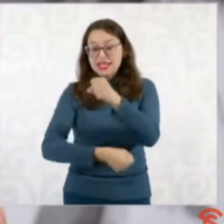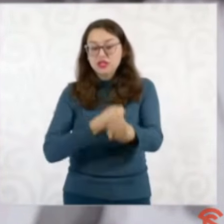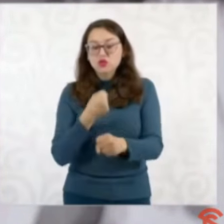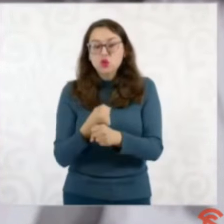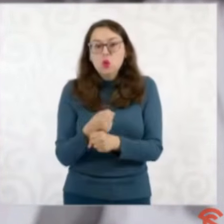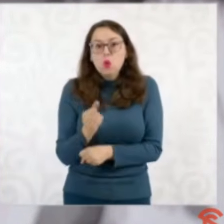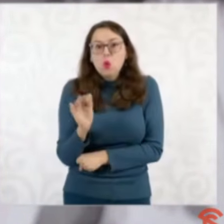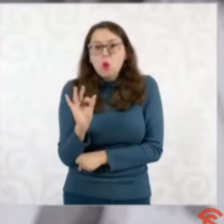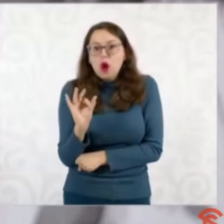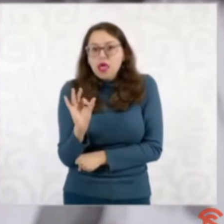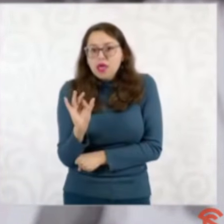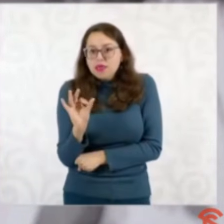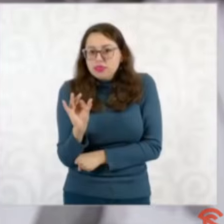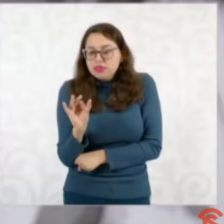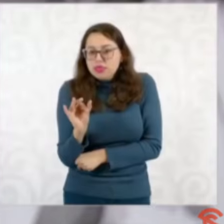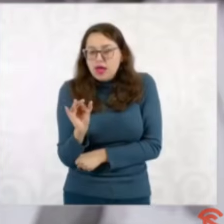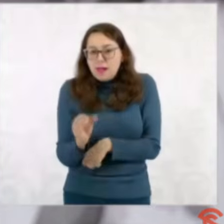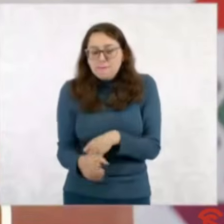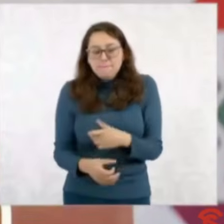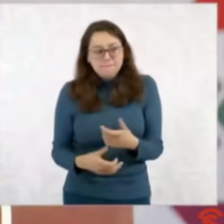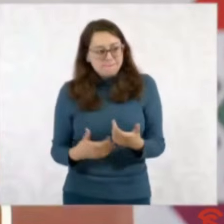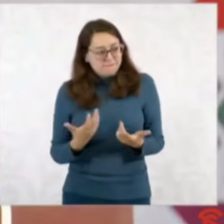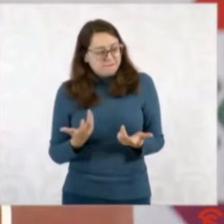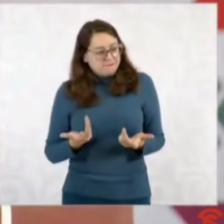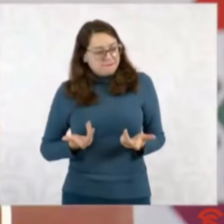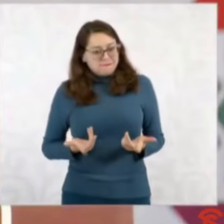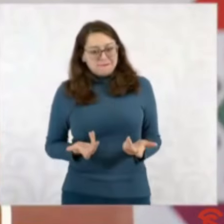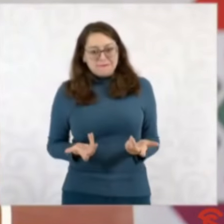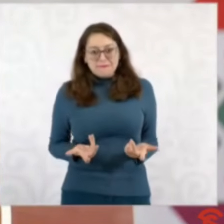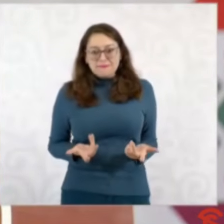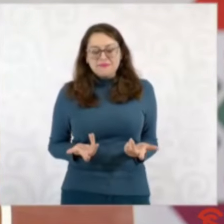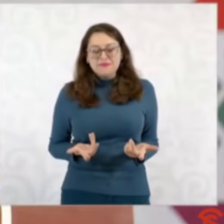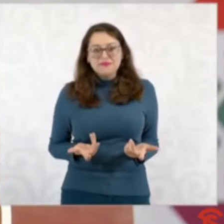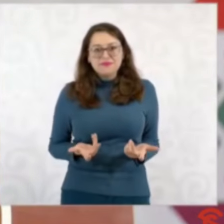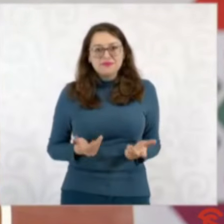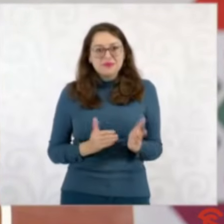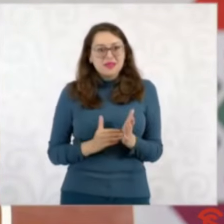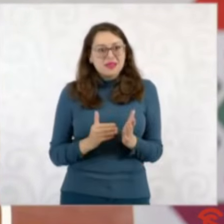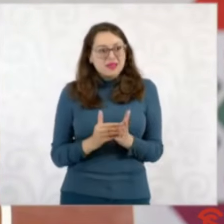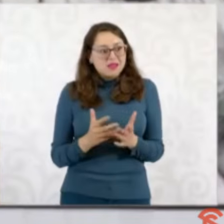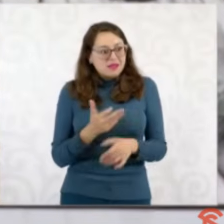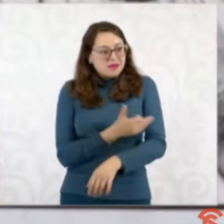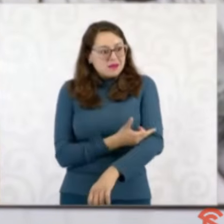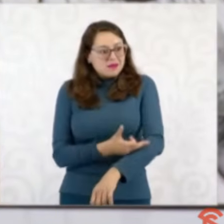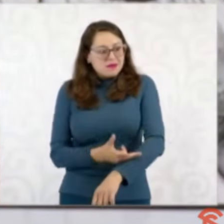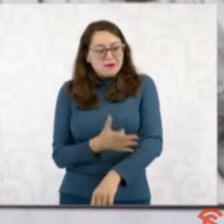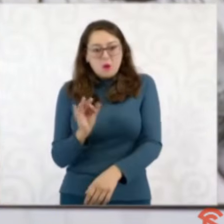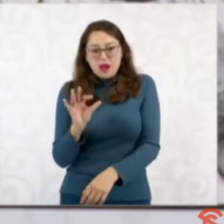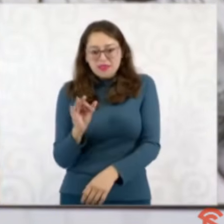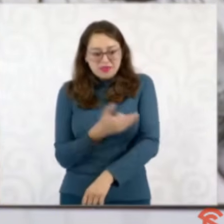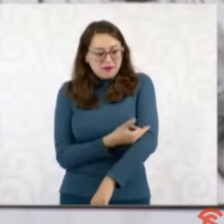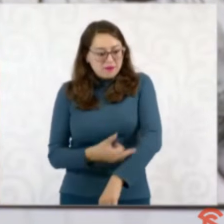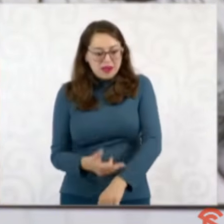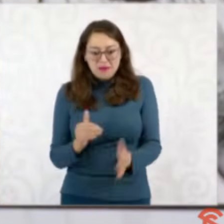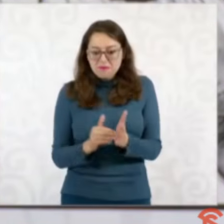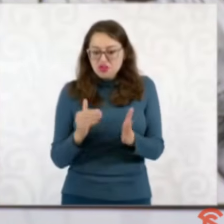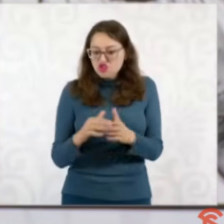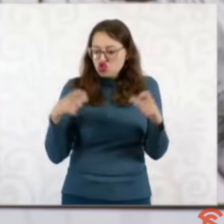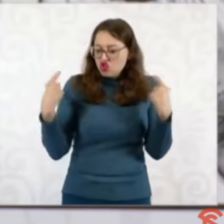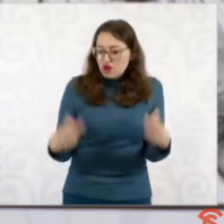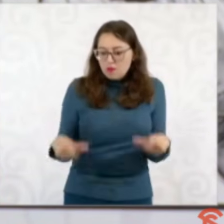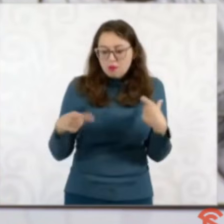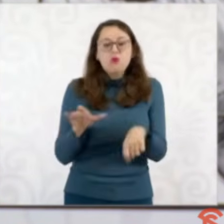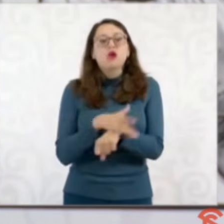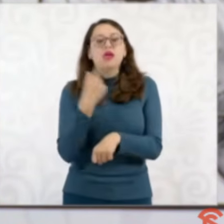¿Quiénes son? A los que se les regalaron, porque realmente se les regalaron, las empresas del Estado, las empresas del pueblo